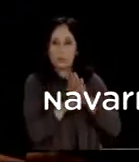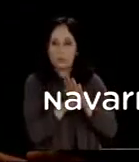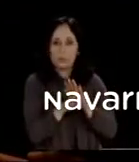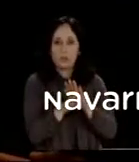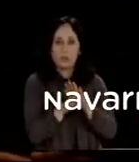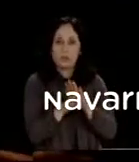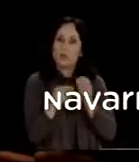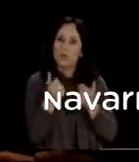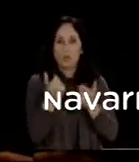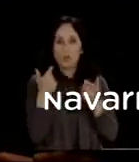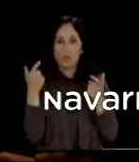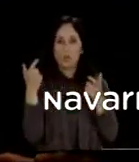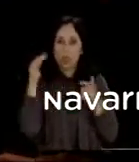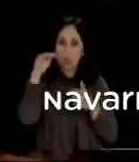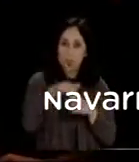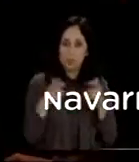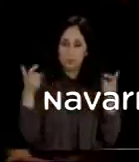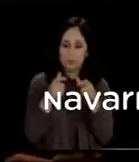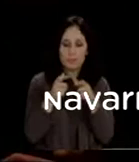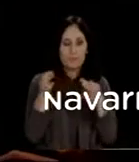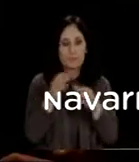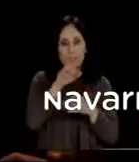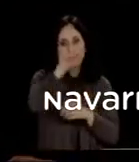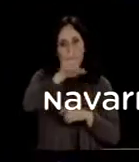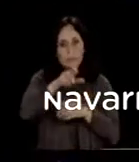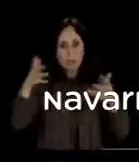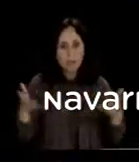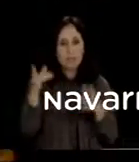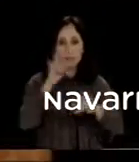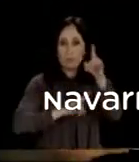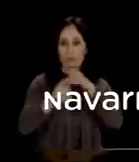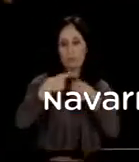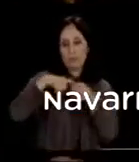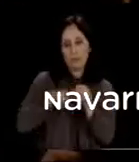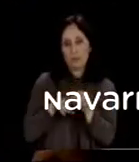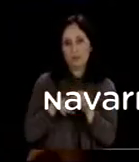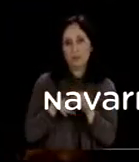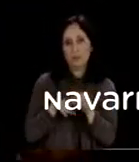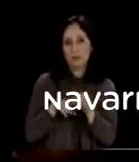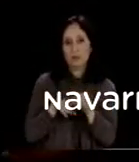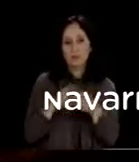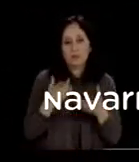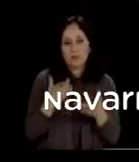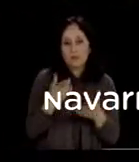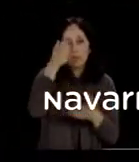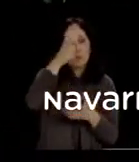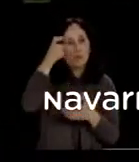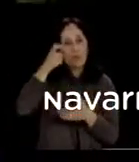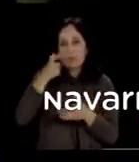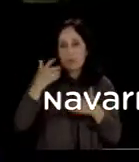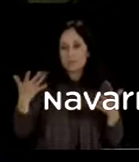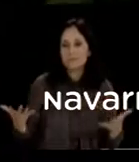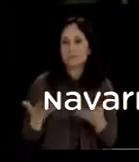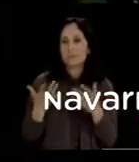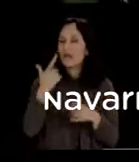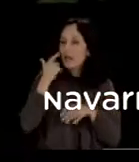un poquito de capa caída, hay que seguir animando a la gente a que participe, porque estas cosas son del pueblo y hay que revivirlas. Oye, ¿cómo es el ritmo? Que yo